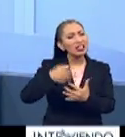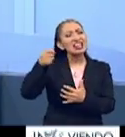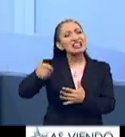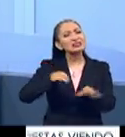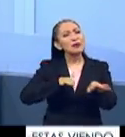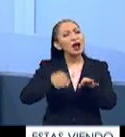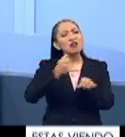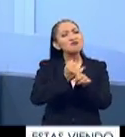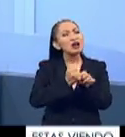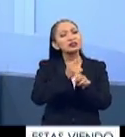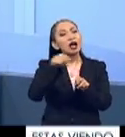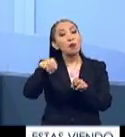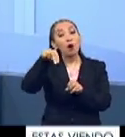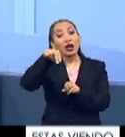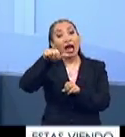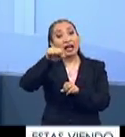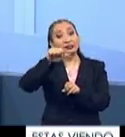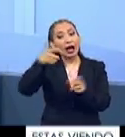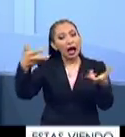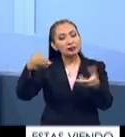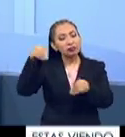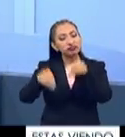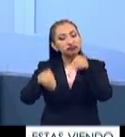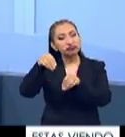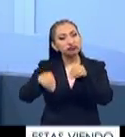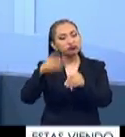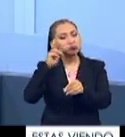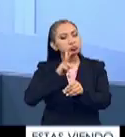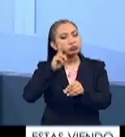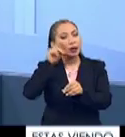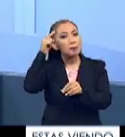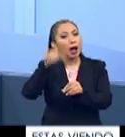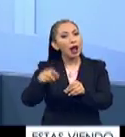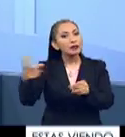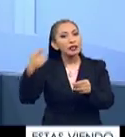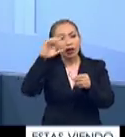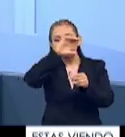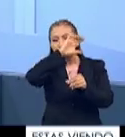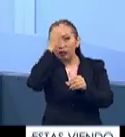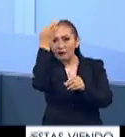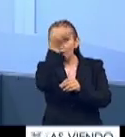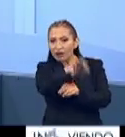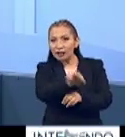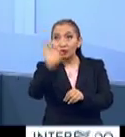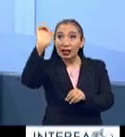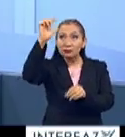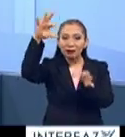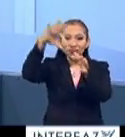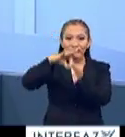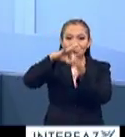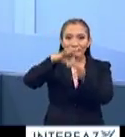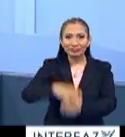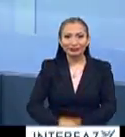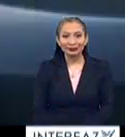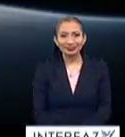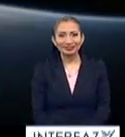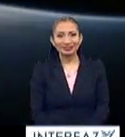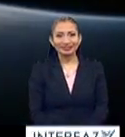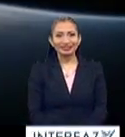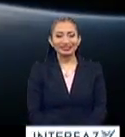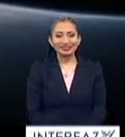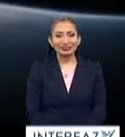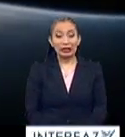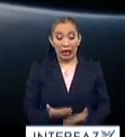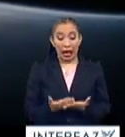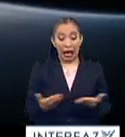este trabajo sobre cómo la NASA desarrolla un prototipo para emplear la realidad virtual en el espacio.